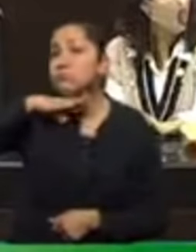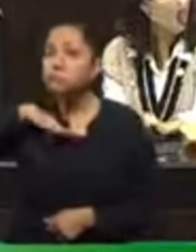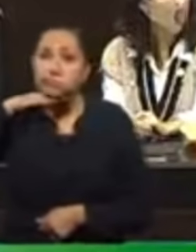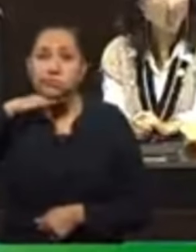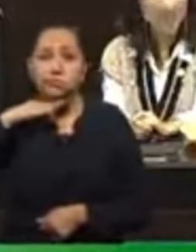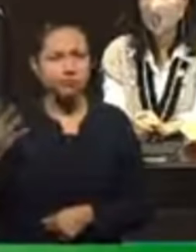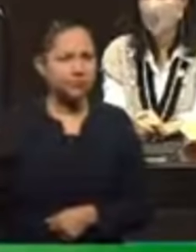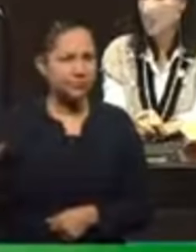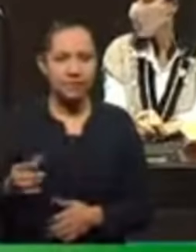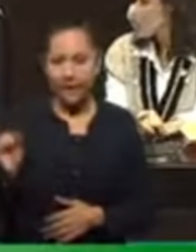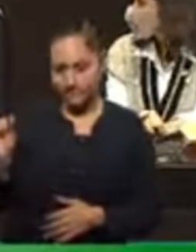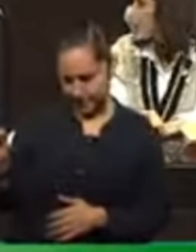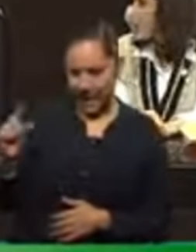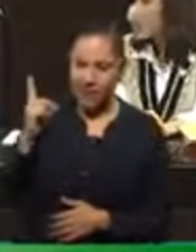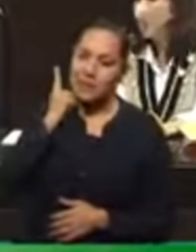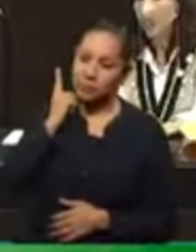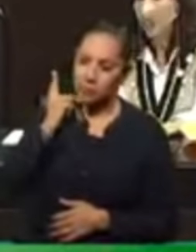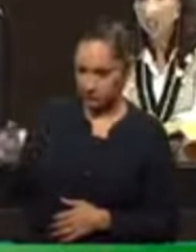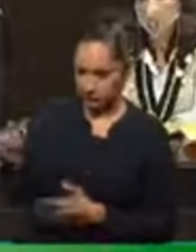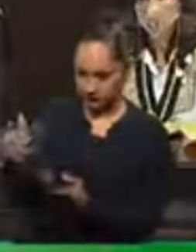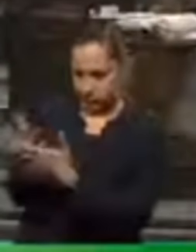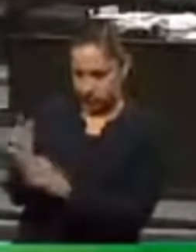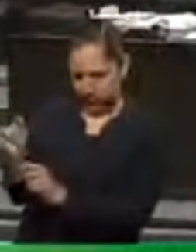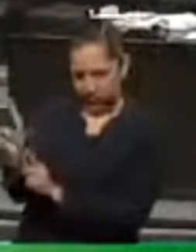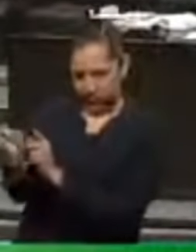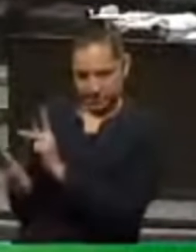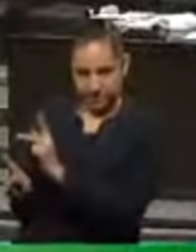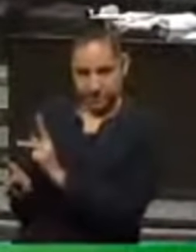Es de una arrogancia. Permítame, diputado, permítame, por favor.